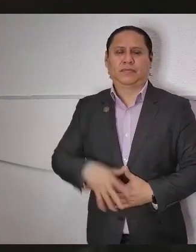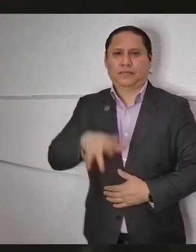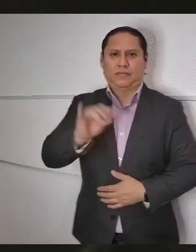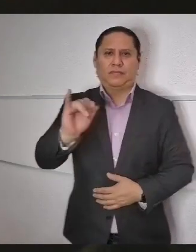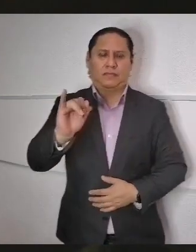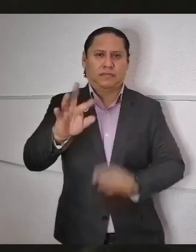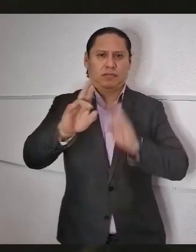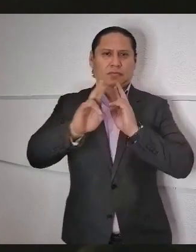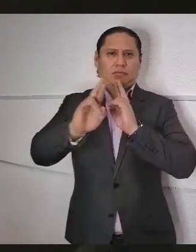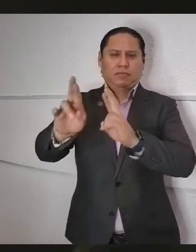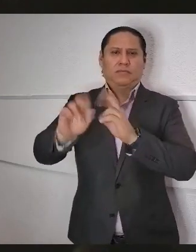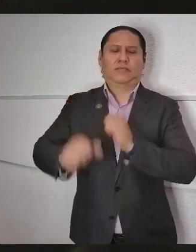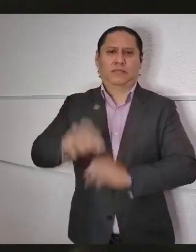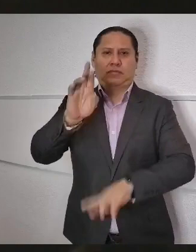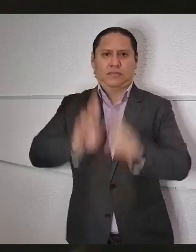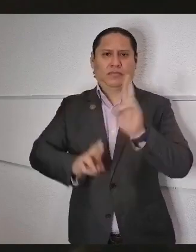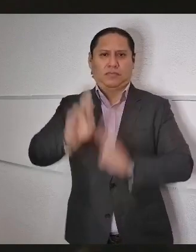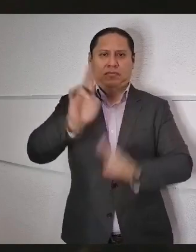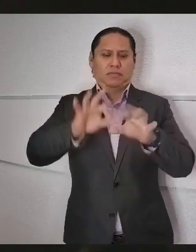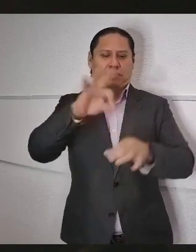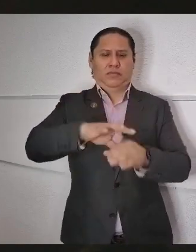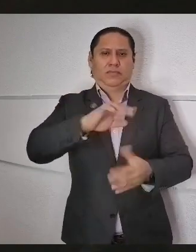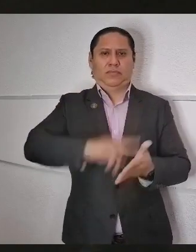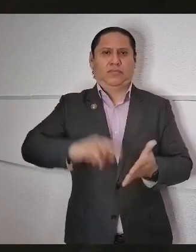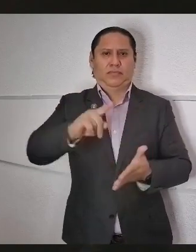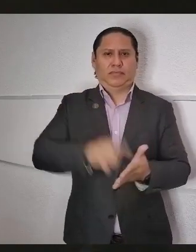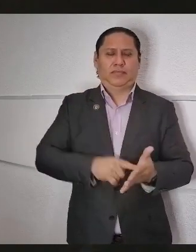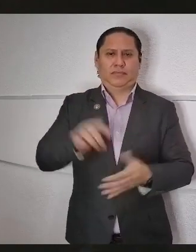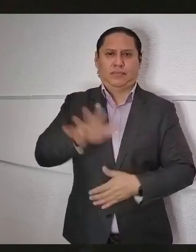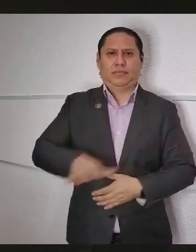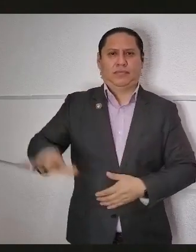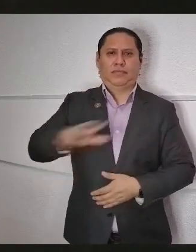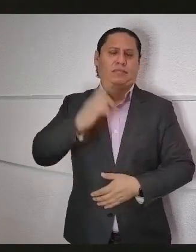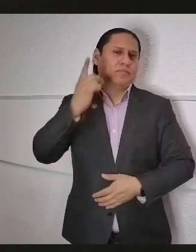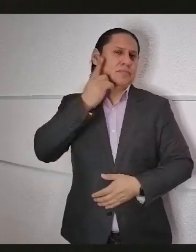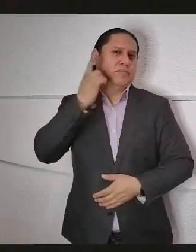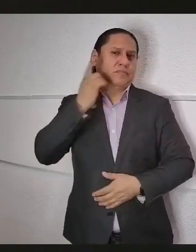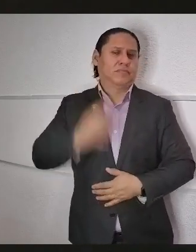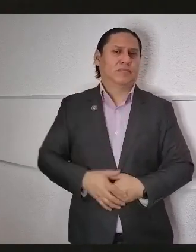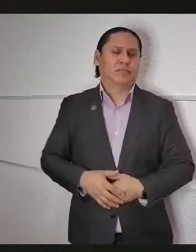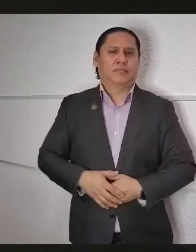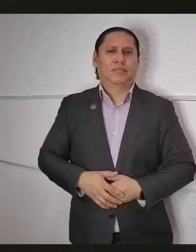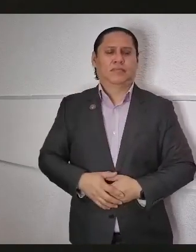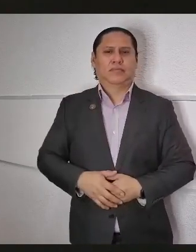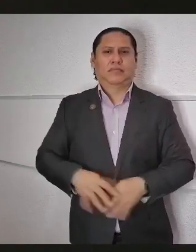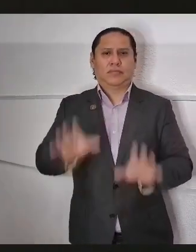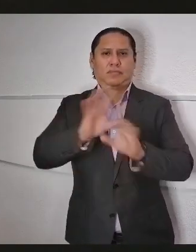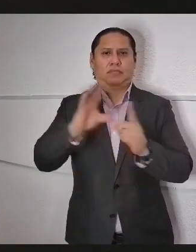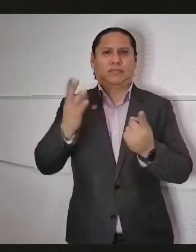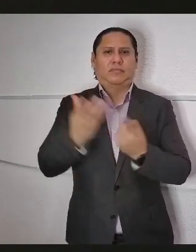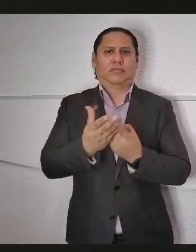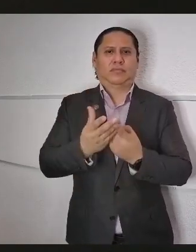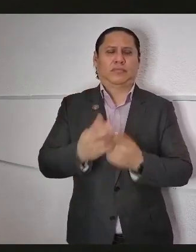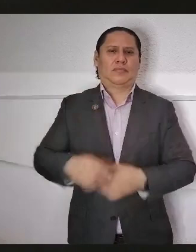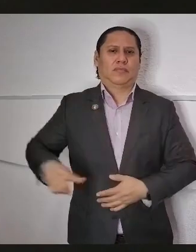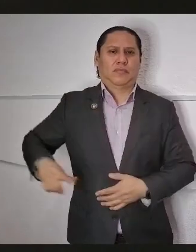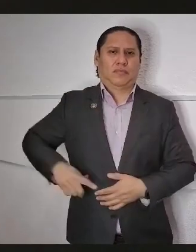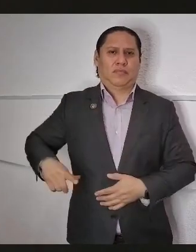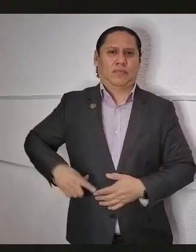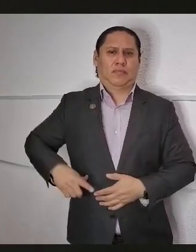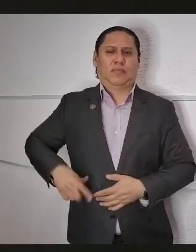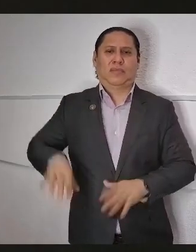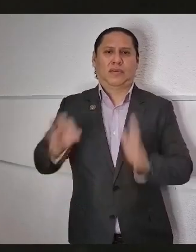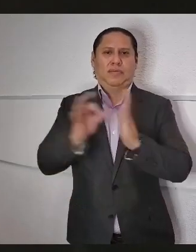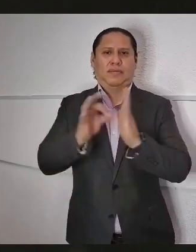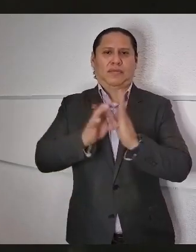Así lo resolvieron y dictaminaron por unanimidad de votos los diputados y las diputadas presentes de la Comisión de Gobernación y